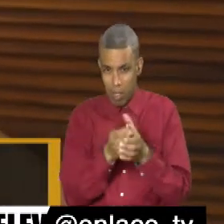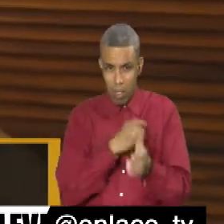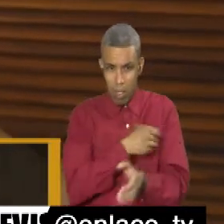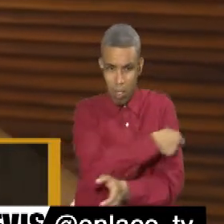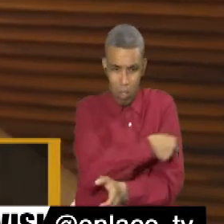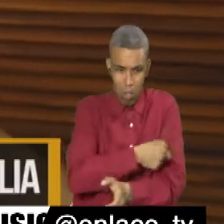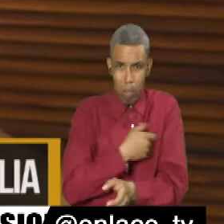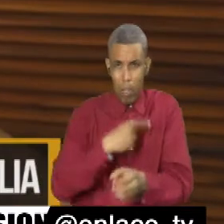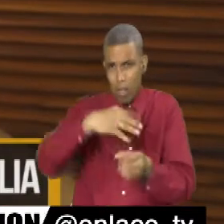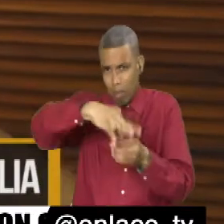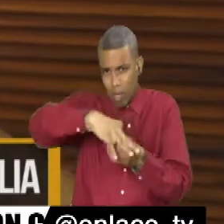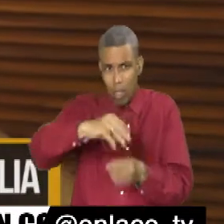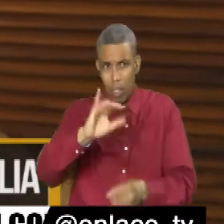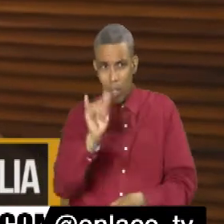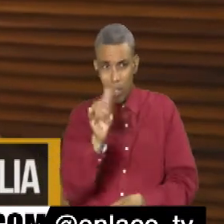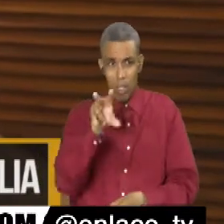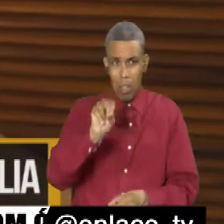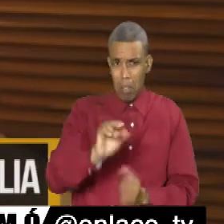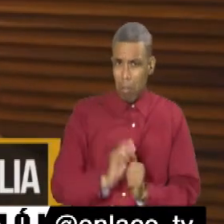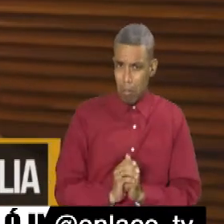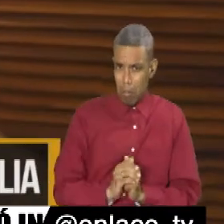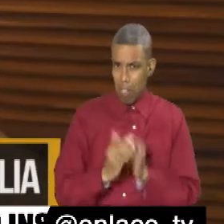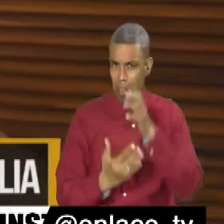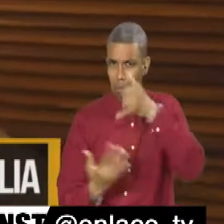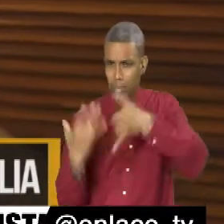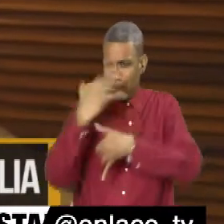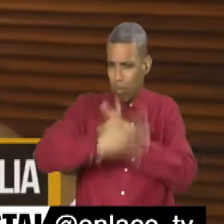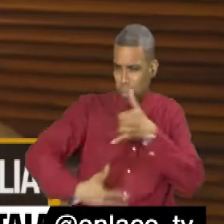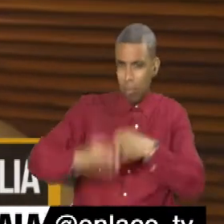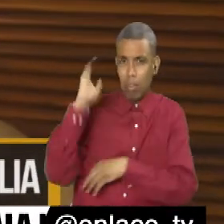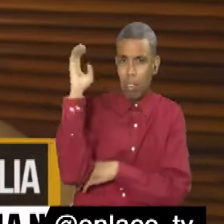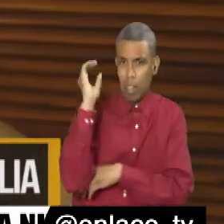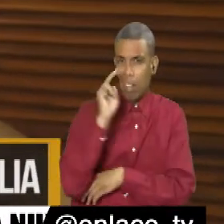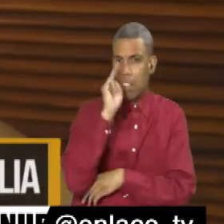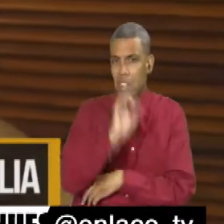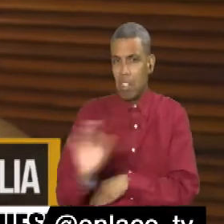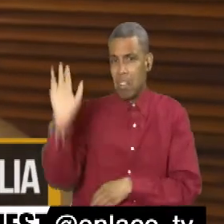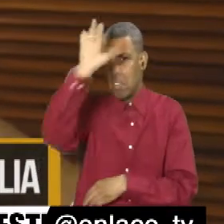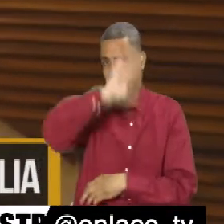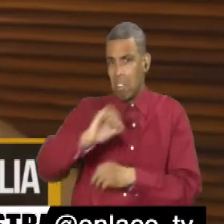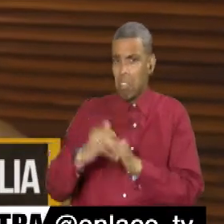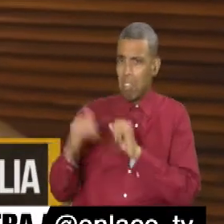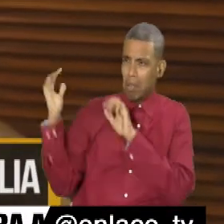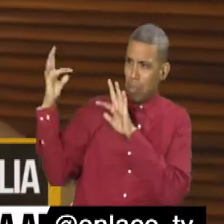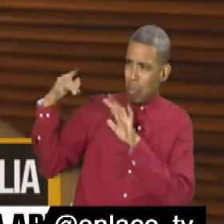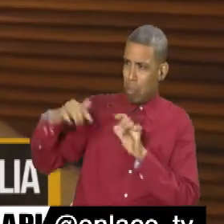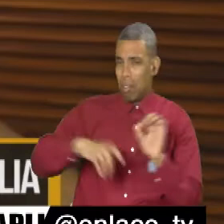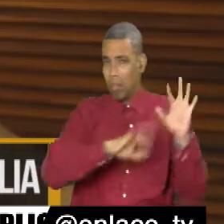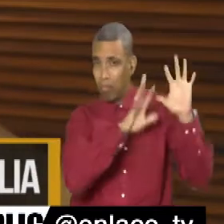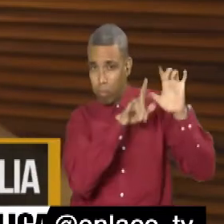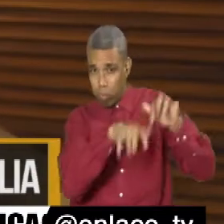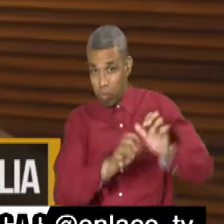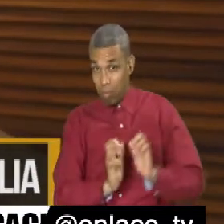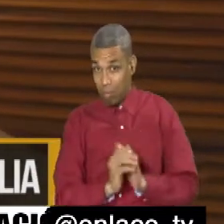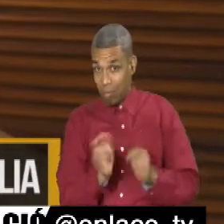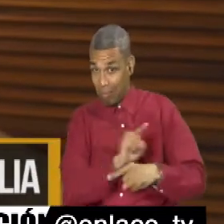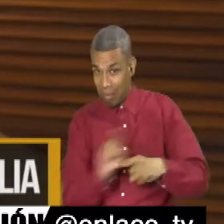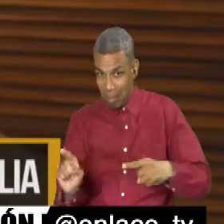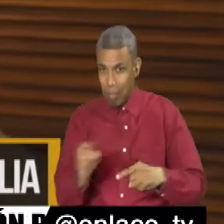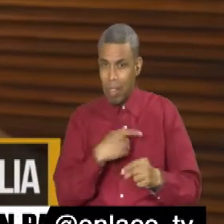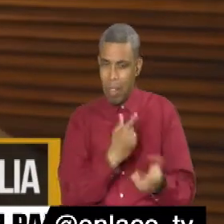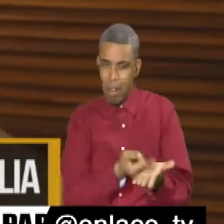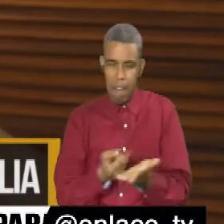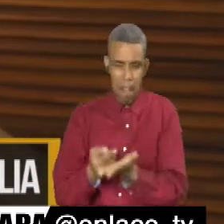vamos a realizar con funcionarios que vienen del orden nacional y allí seguramente se van a tratar los diferentes temas que hemos tratado en la semana, que han sido temas